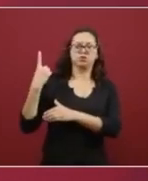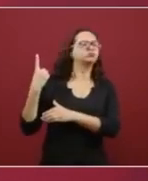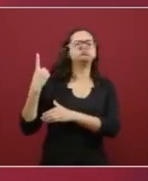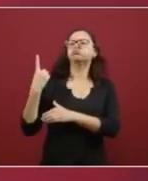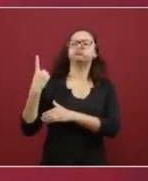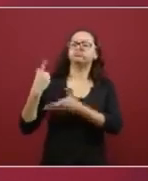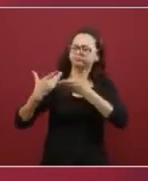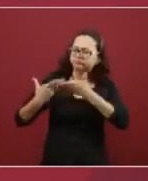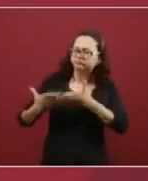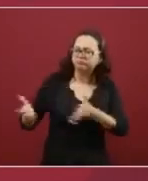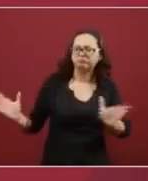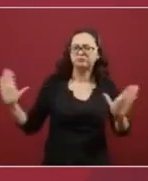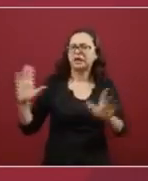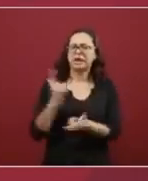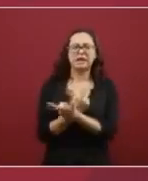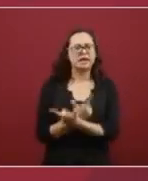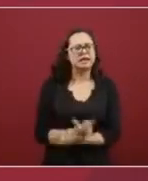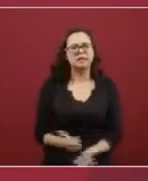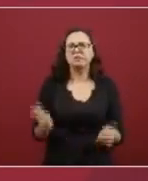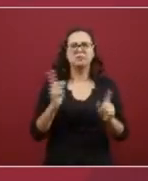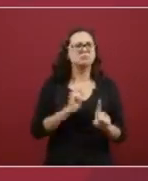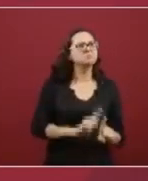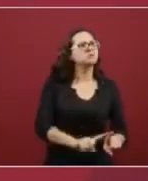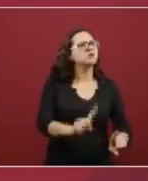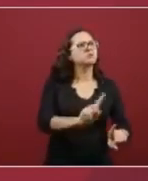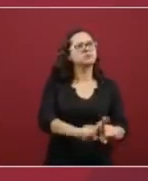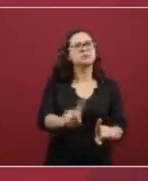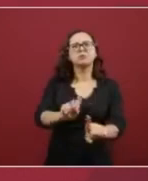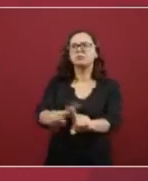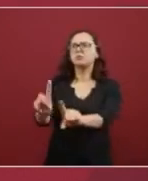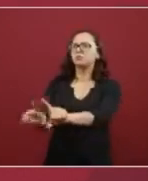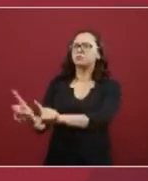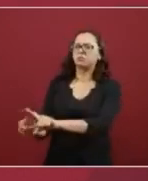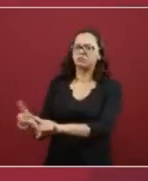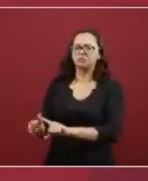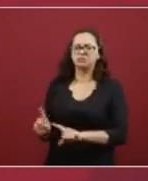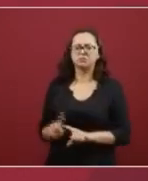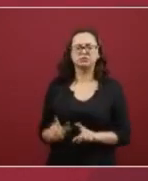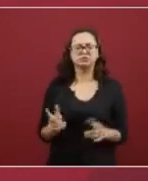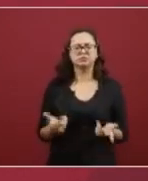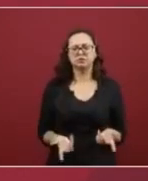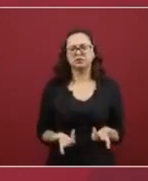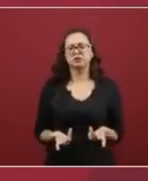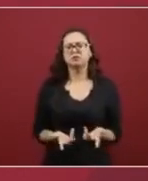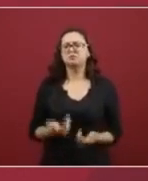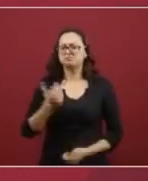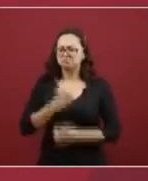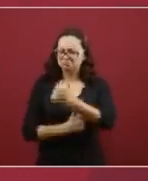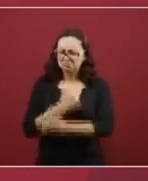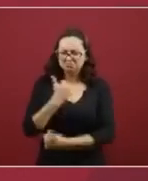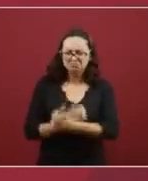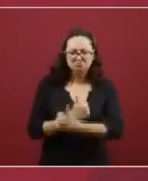libre comercio y una verdadera